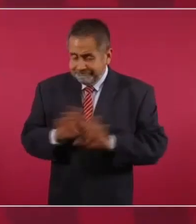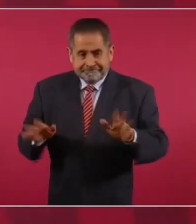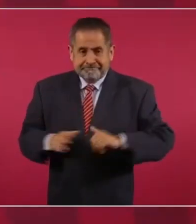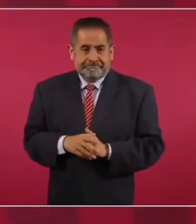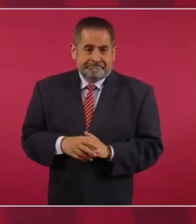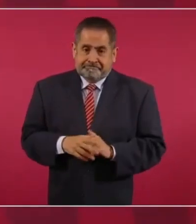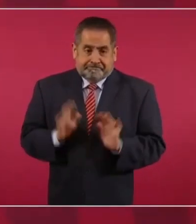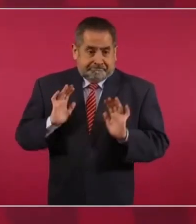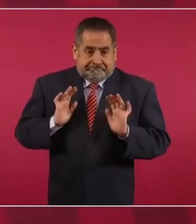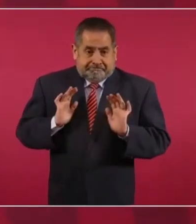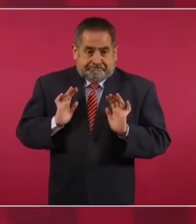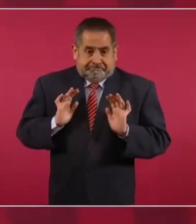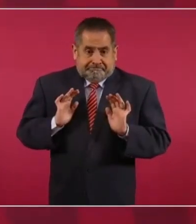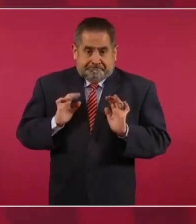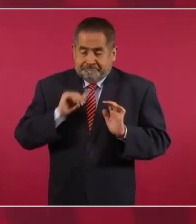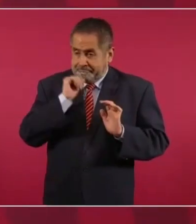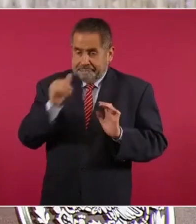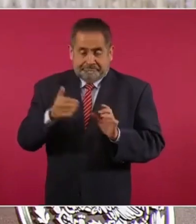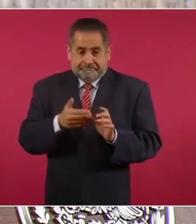Absolutamente.